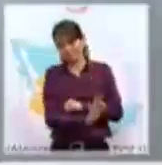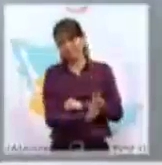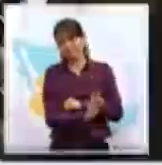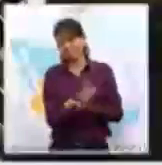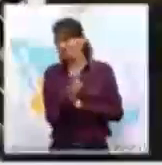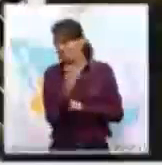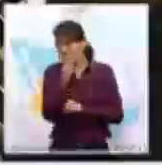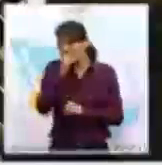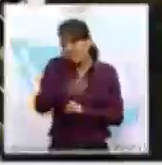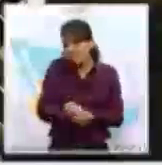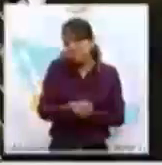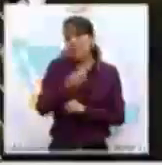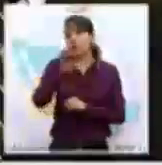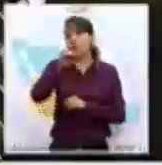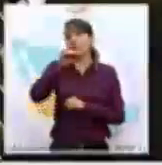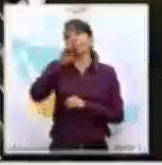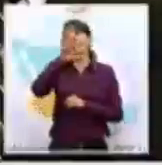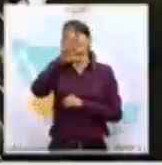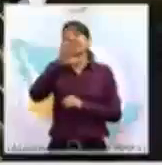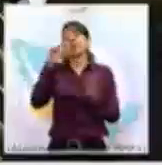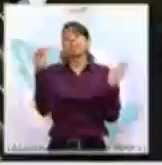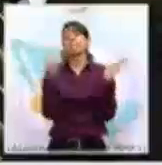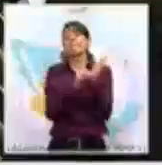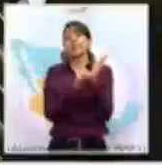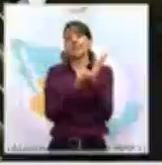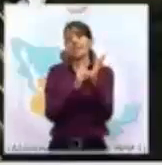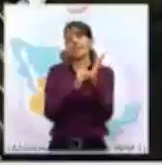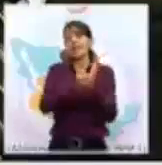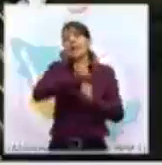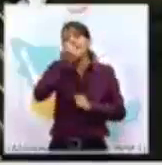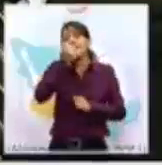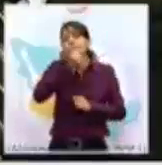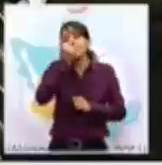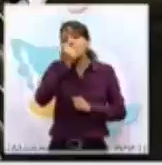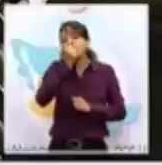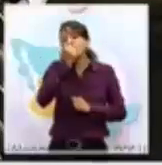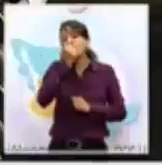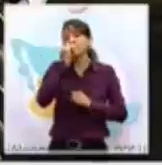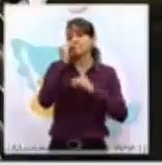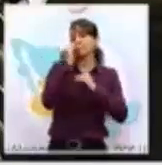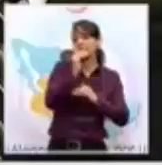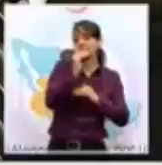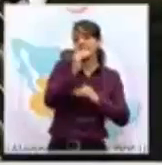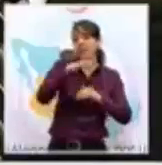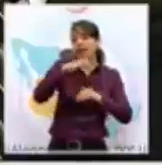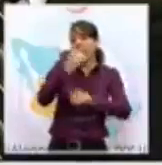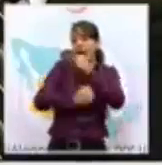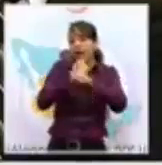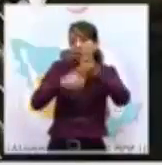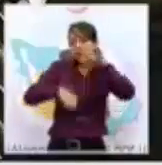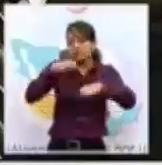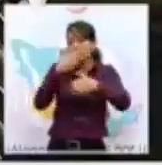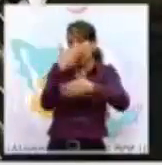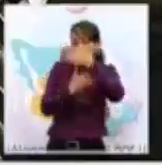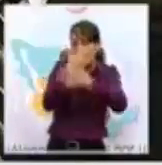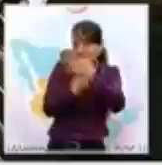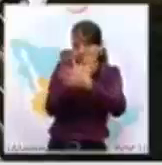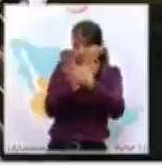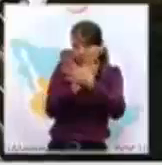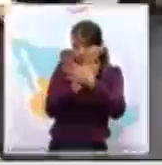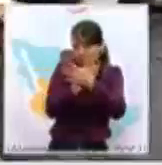números absolutos a 95.000 estudiantes, nada más los estudiantes de 15 años. ¿Por qué es importante este